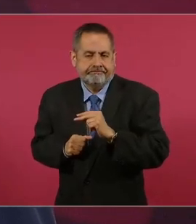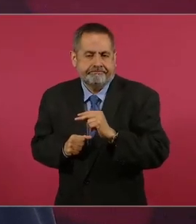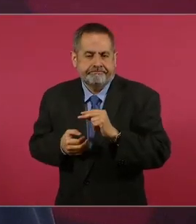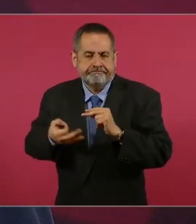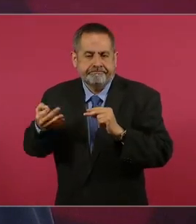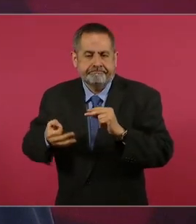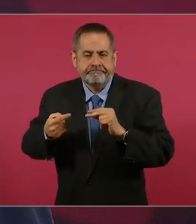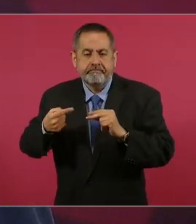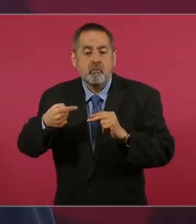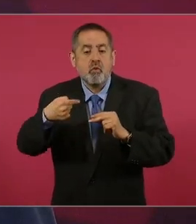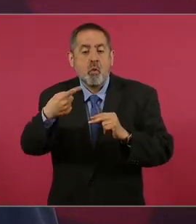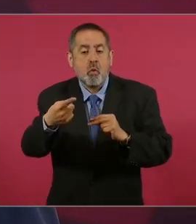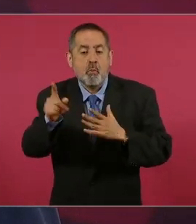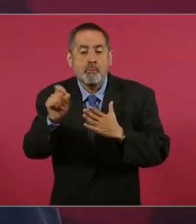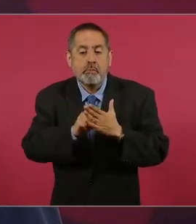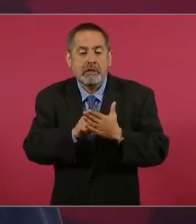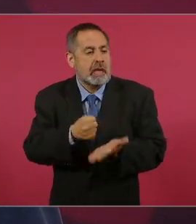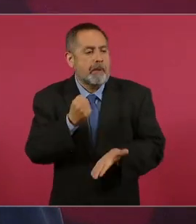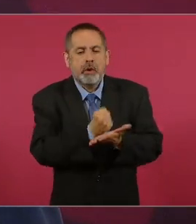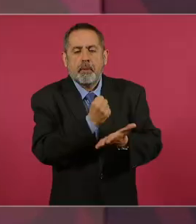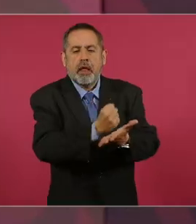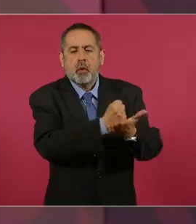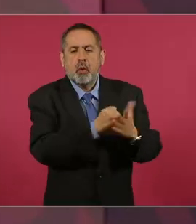ahí estaban todos.